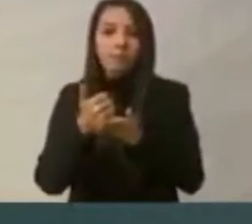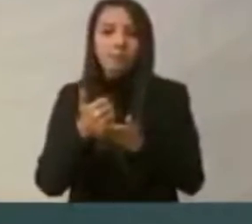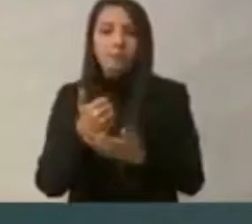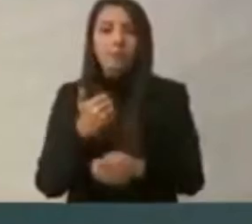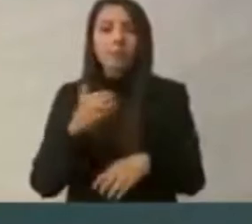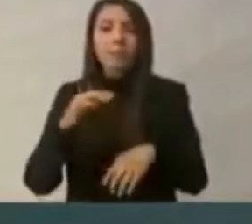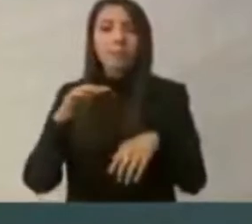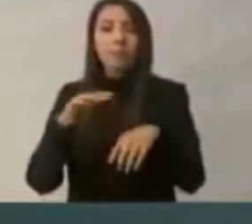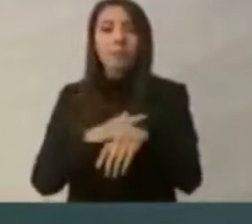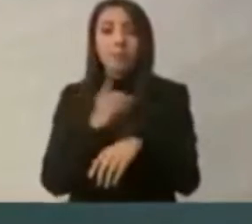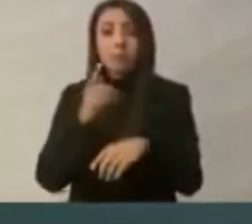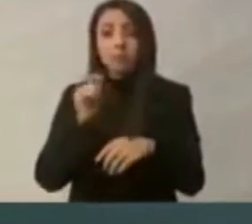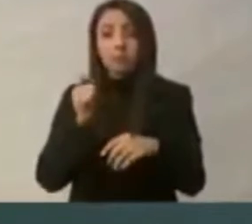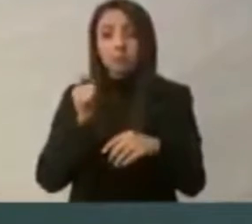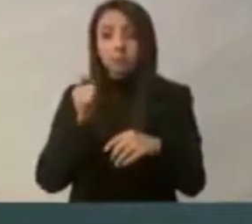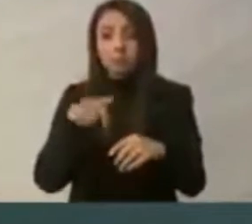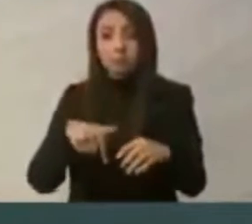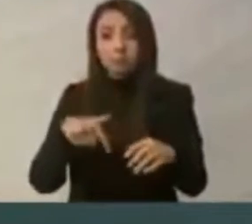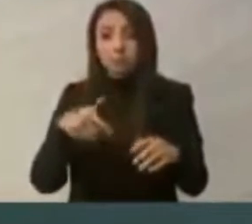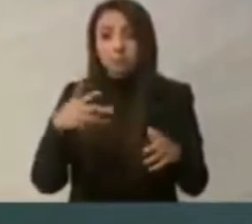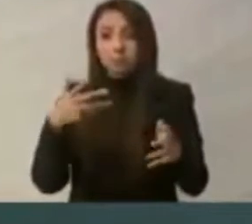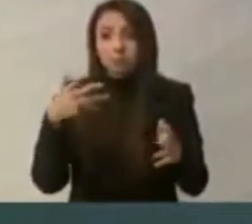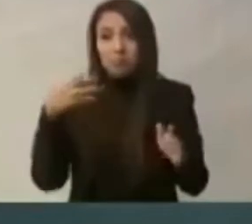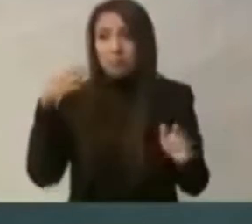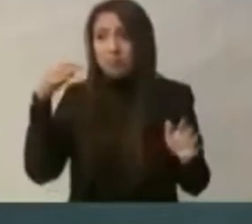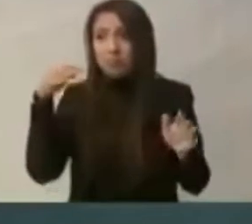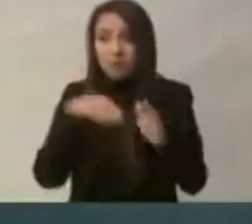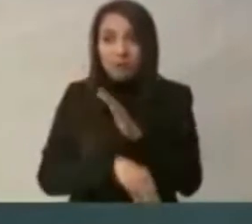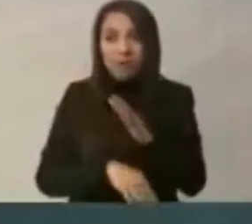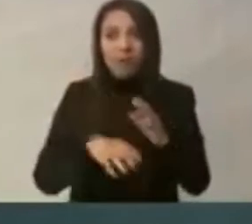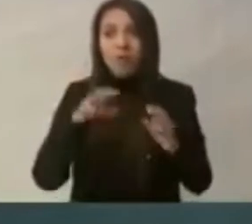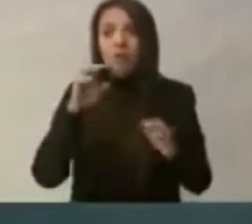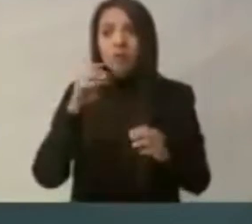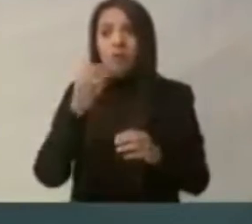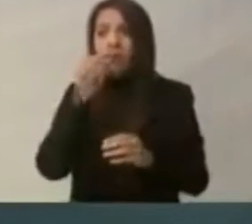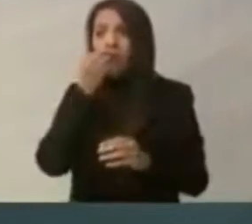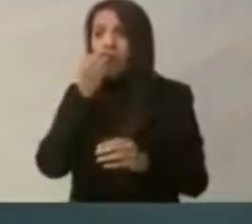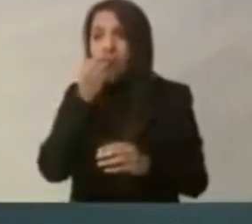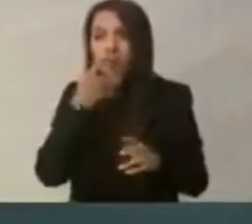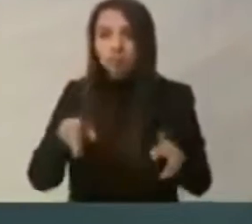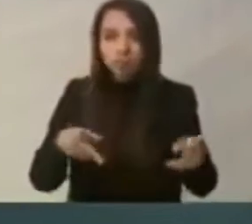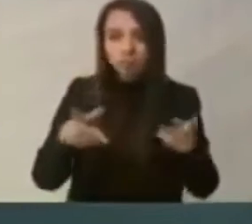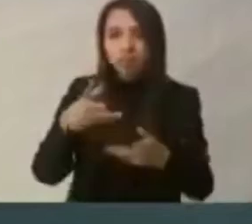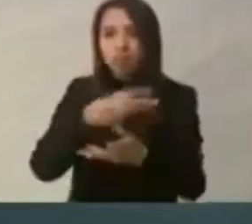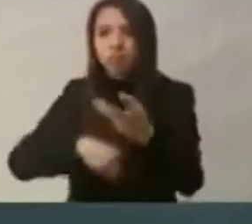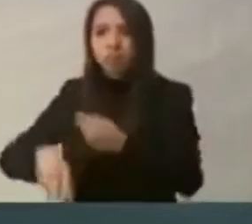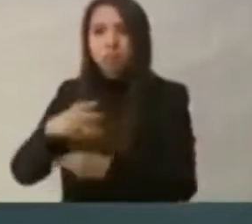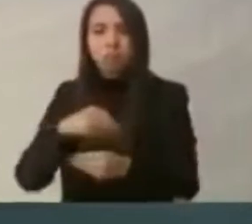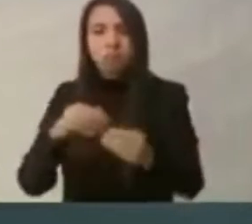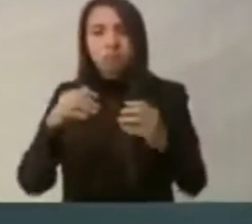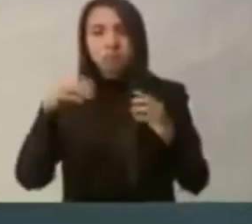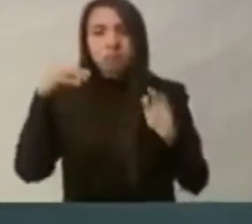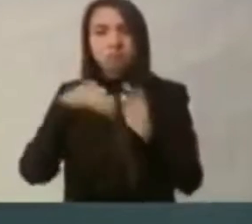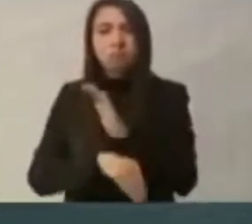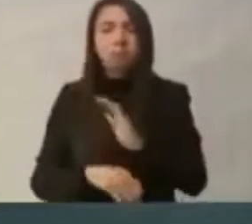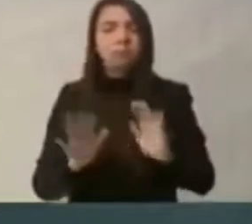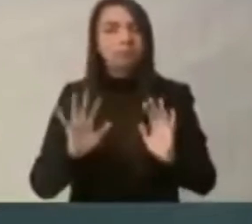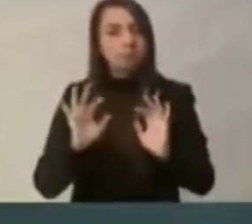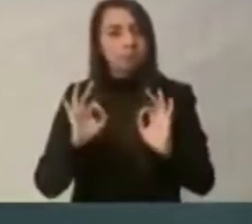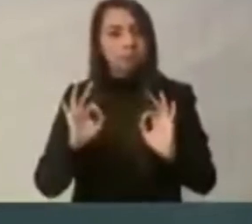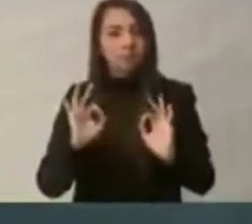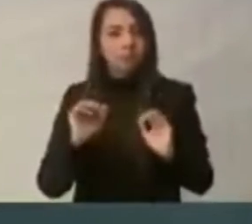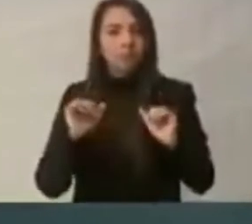se nos cayó el consumo básico, el consumo de alimentos, el consumo